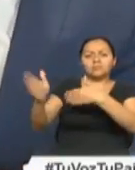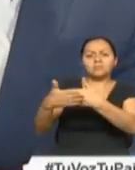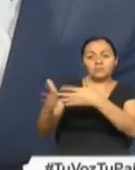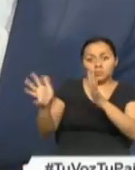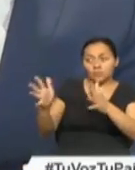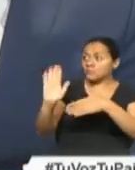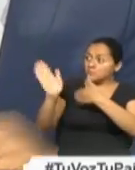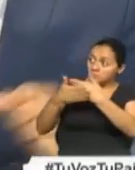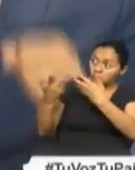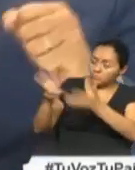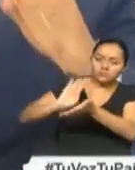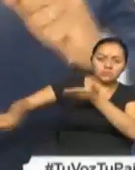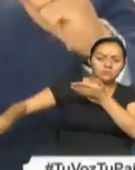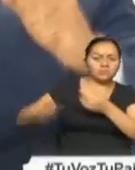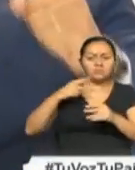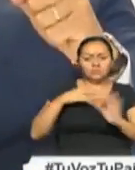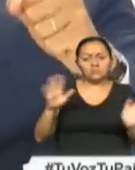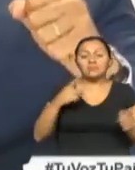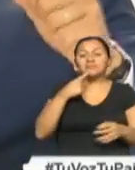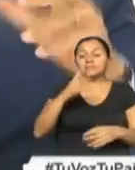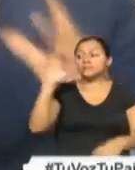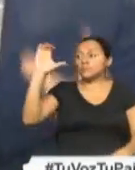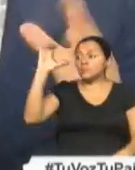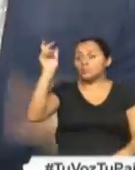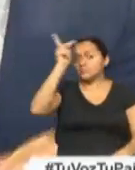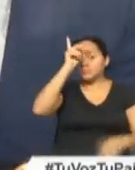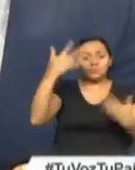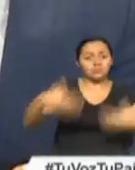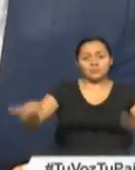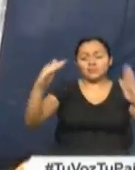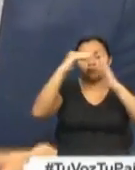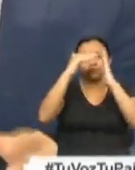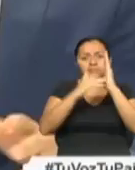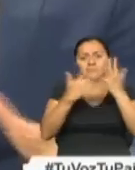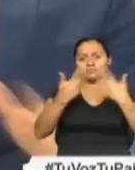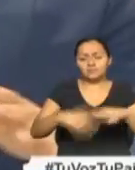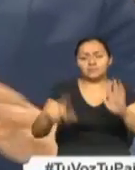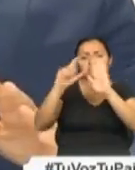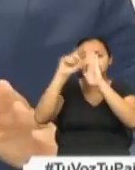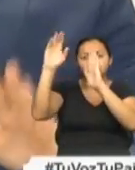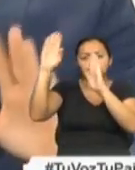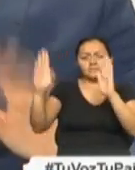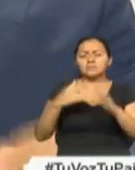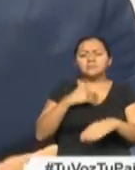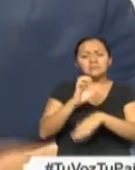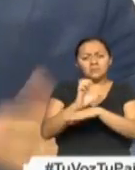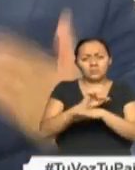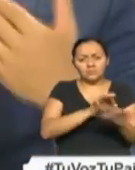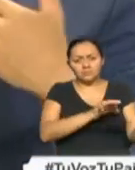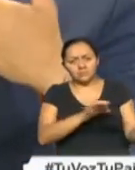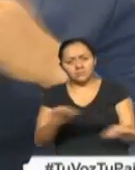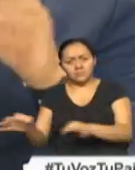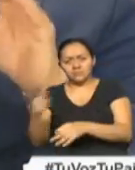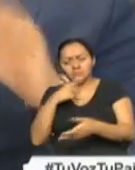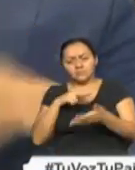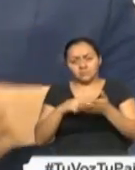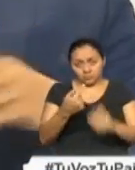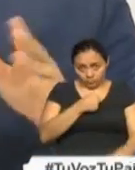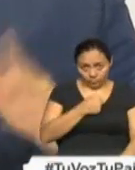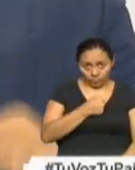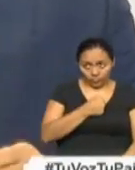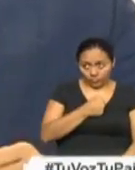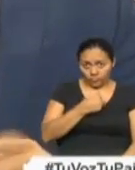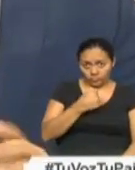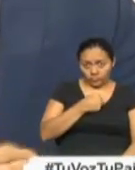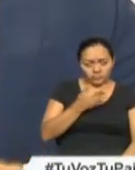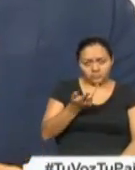operado Odebrecht. Dicen que Colombia y Perú ya lograron la lista y Ecuador entonces está demorando esa lista. Y como que si dependiera el presidente, además